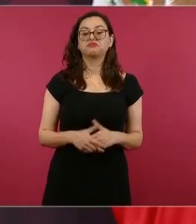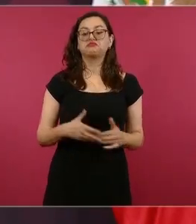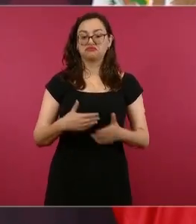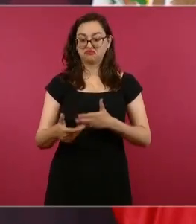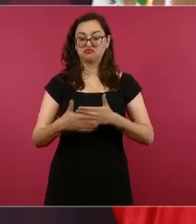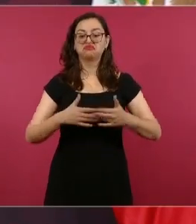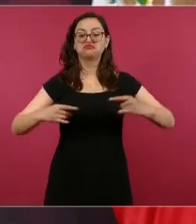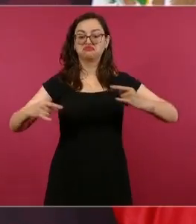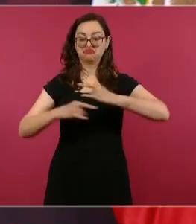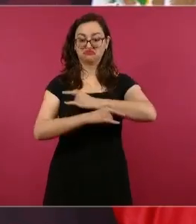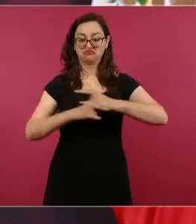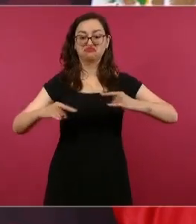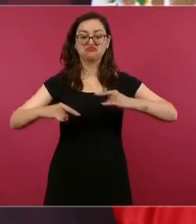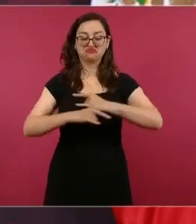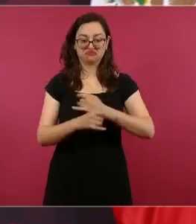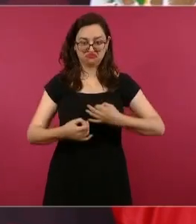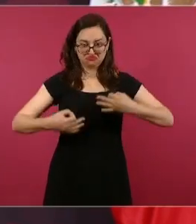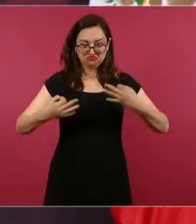moderna.